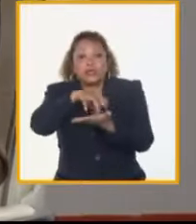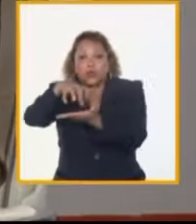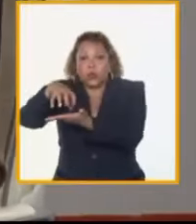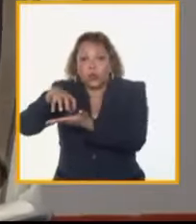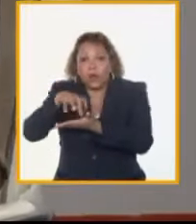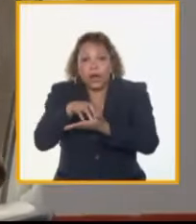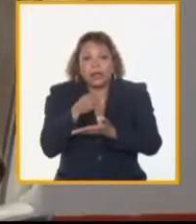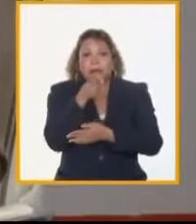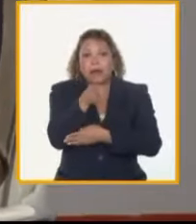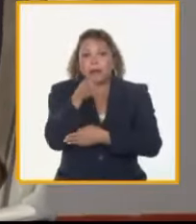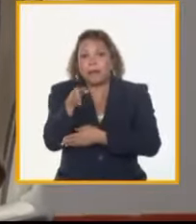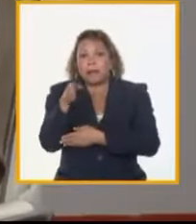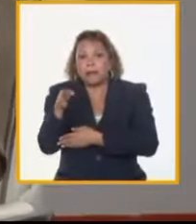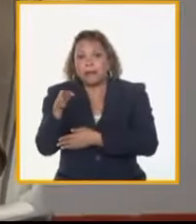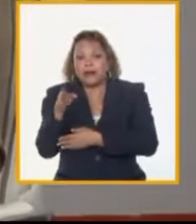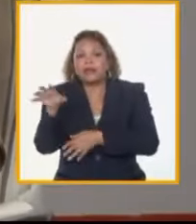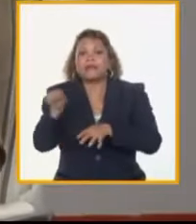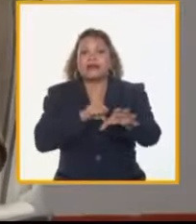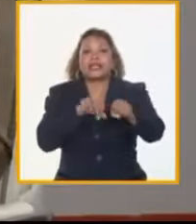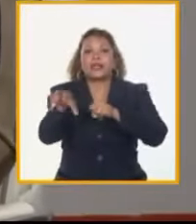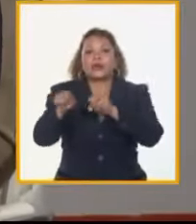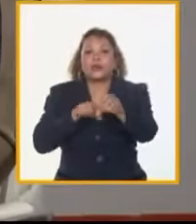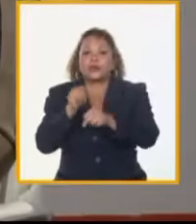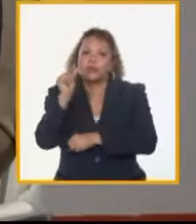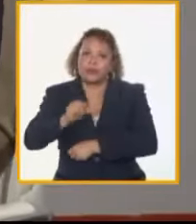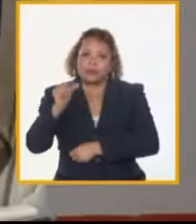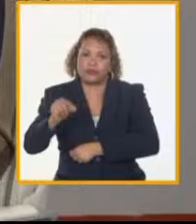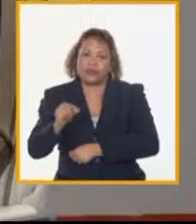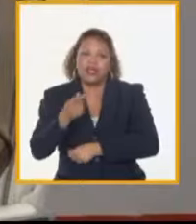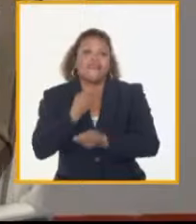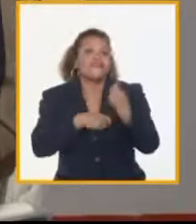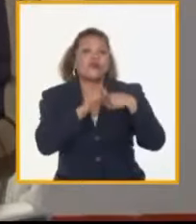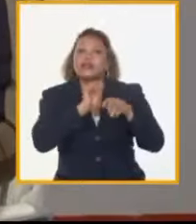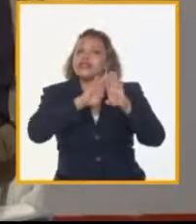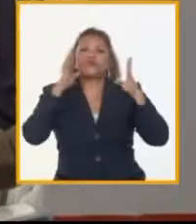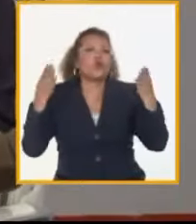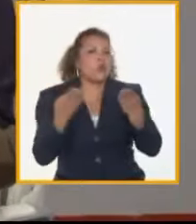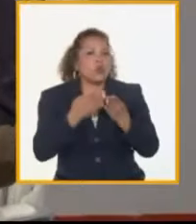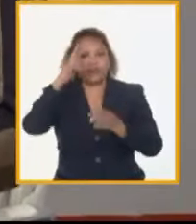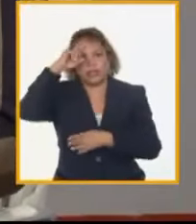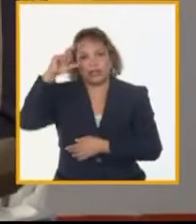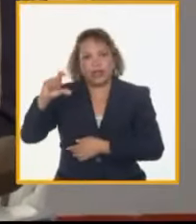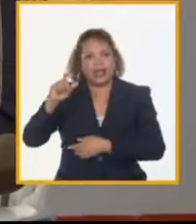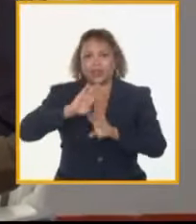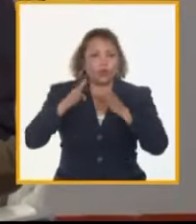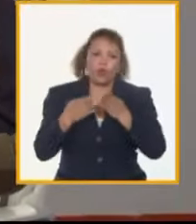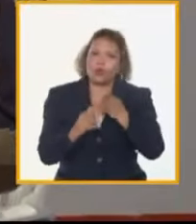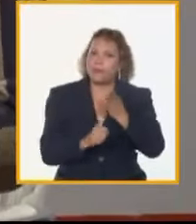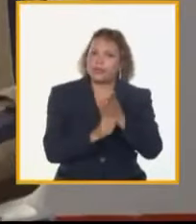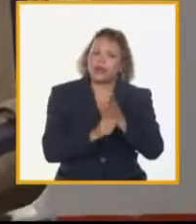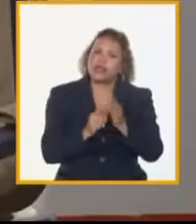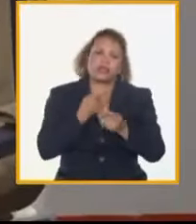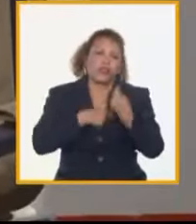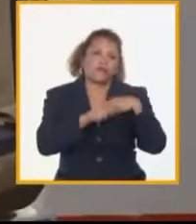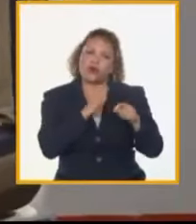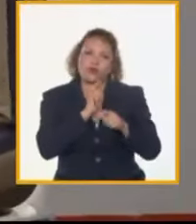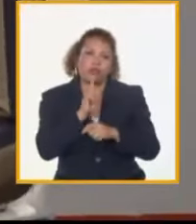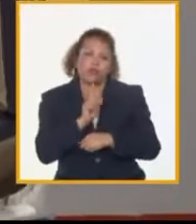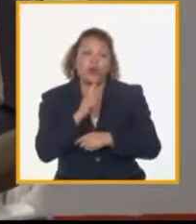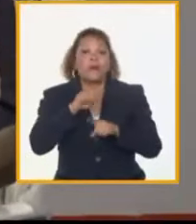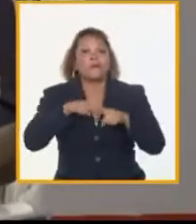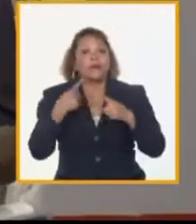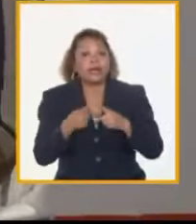pasan por la que exactamente, claro. Que pasan por ese camino. No se venden todos en Santa Clara. Exactamente. Entonces, esas capacidades, por supuesto, dan al traste con